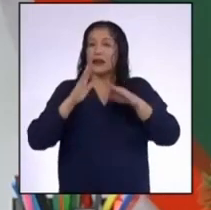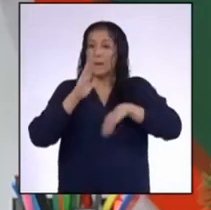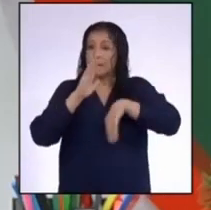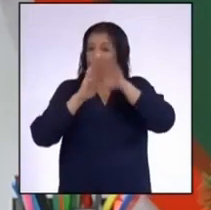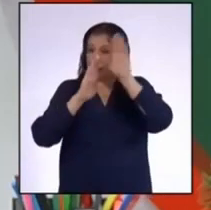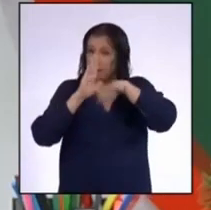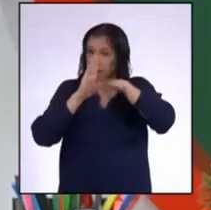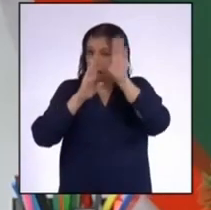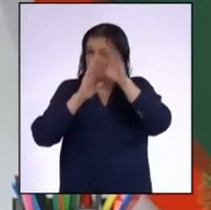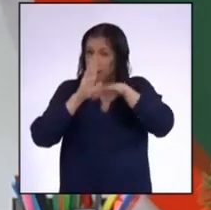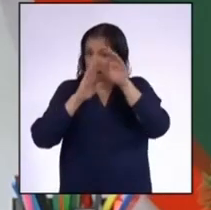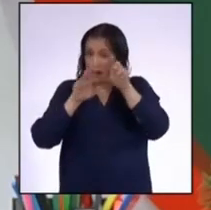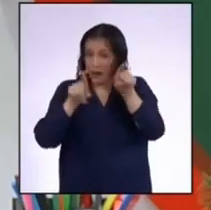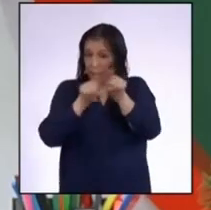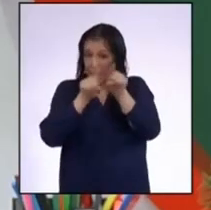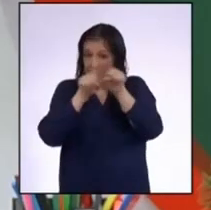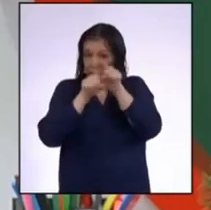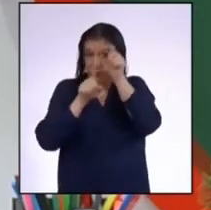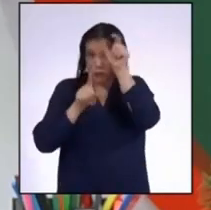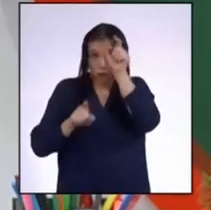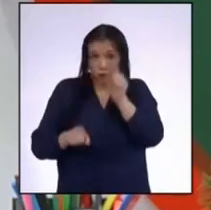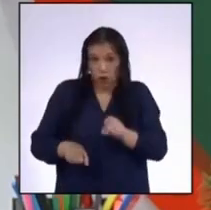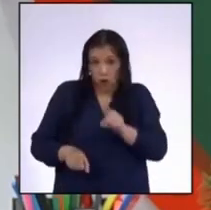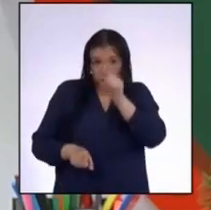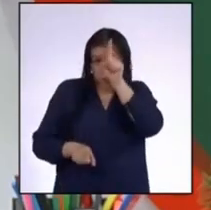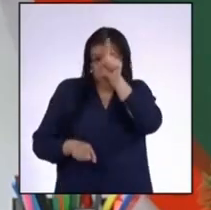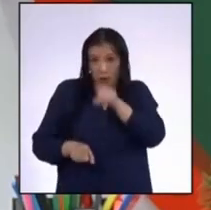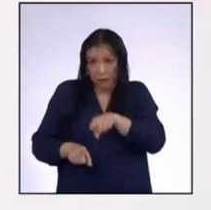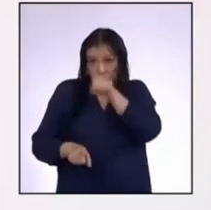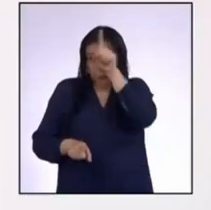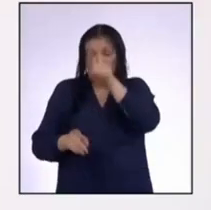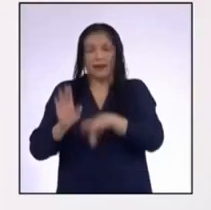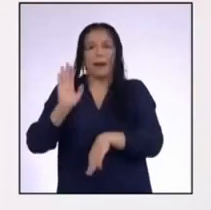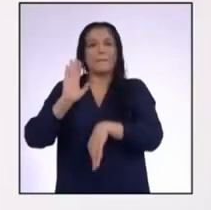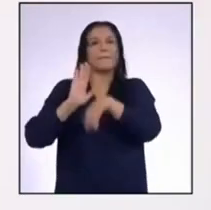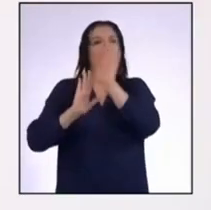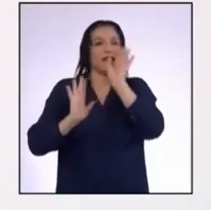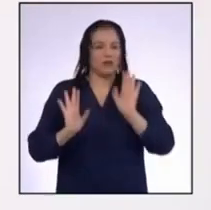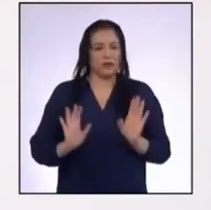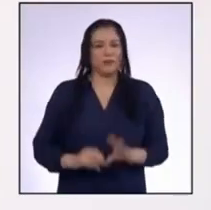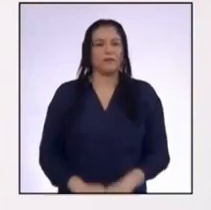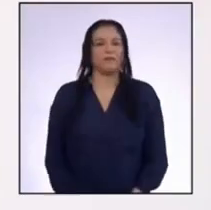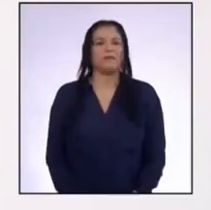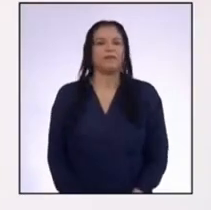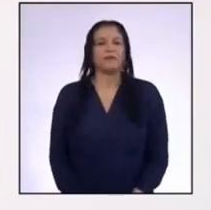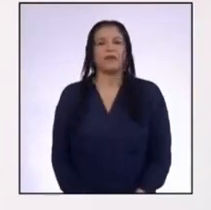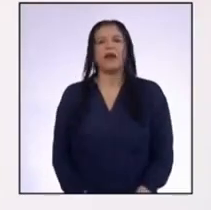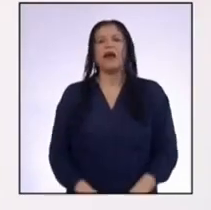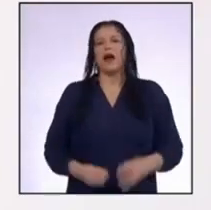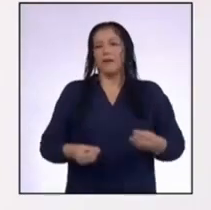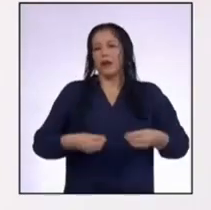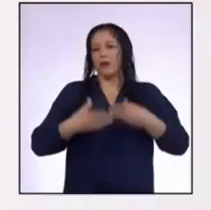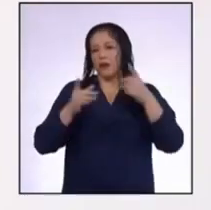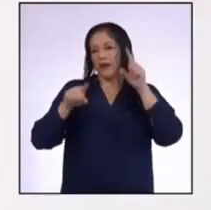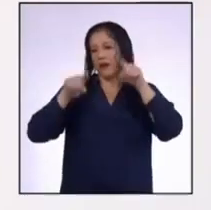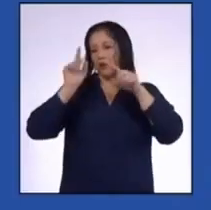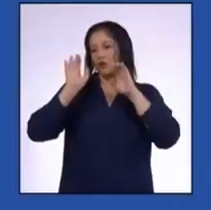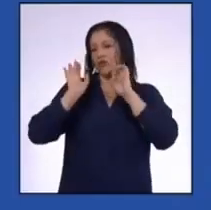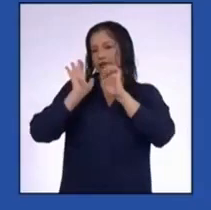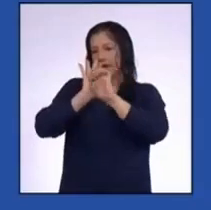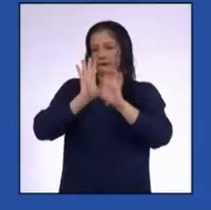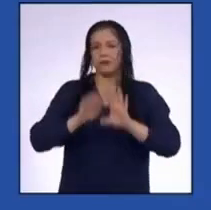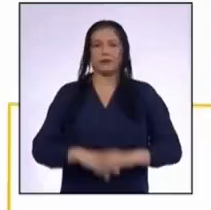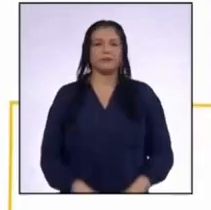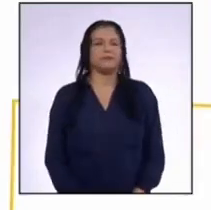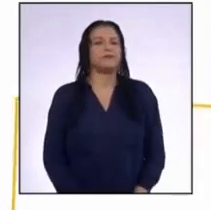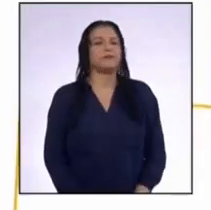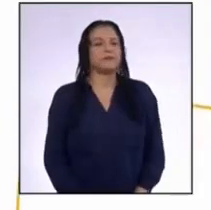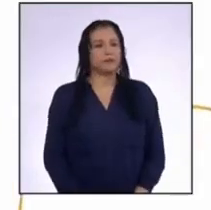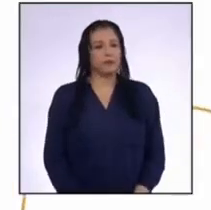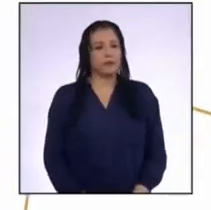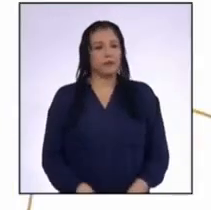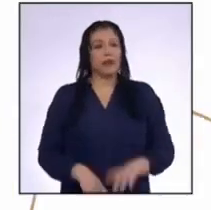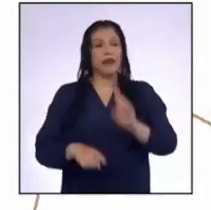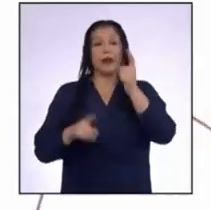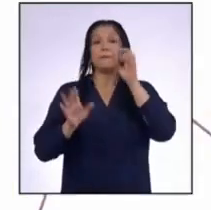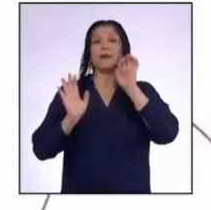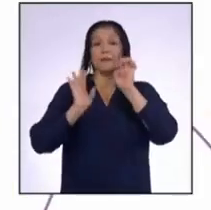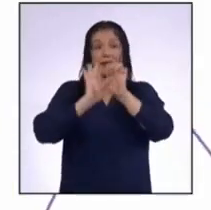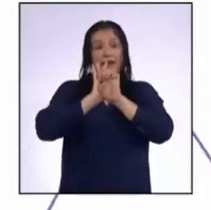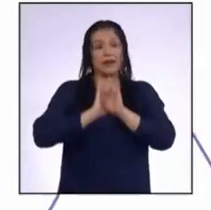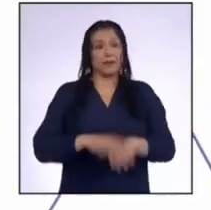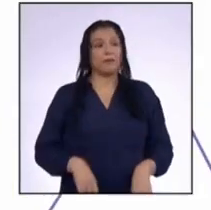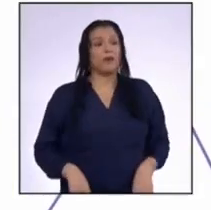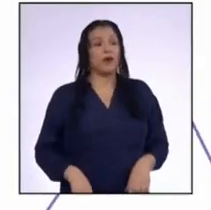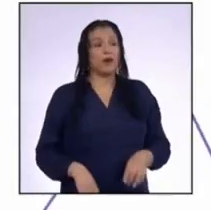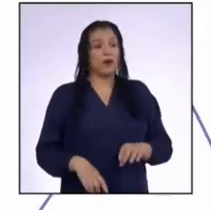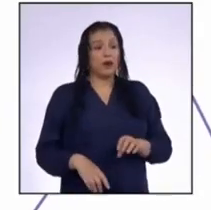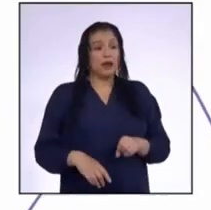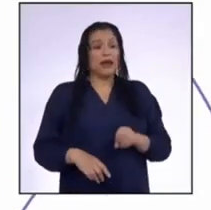mayor cifra en el mismo valor posicional será el mayor. Exacto. Les voy a dar algunos ejemplos. En el primer ejemplo,